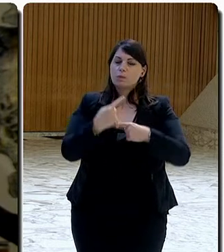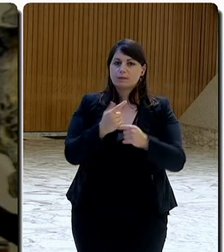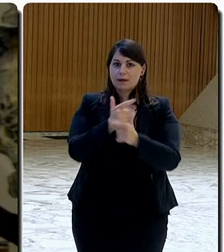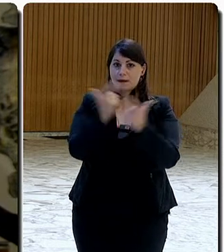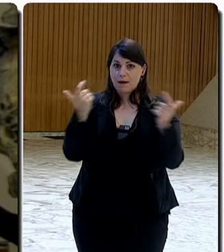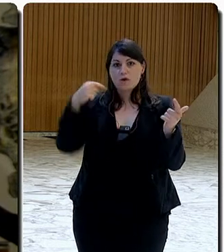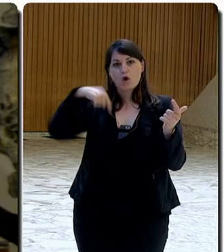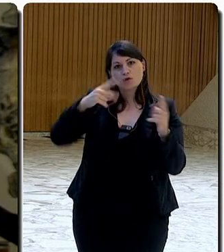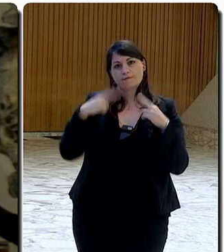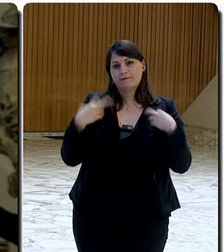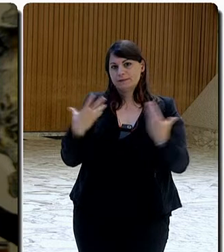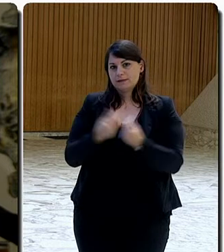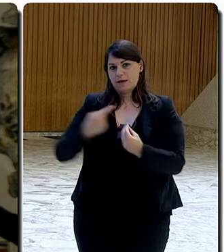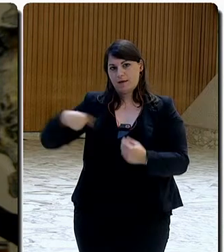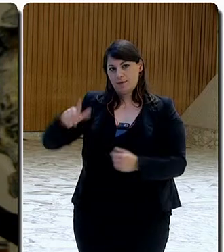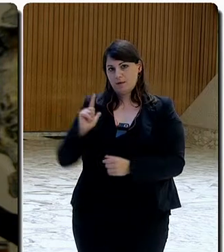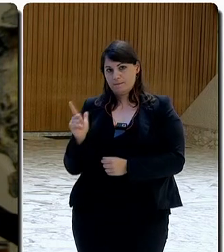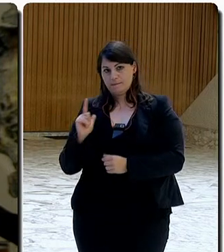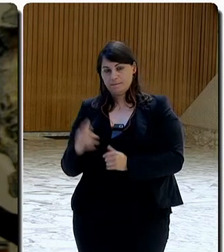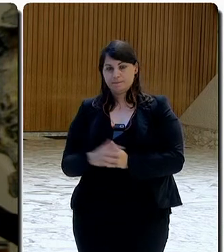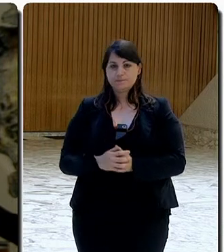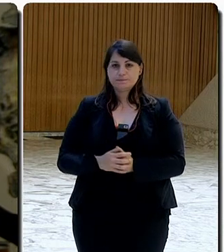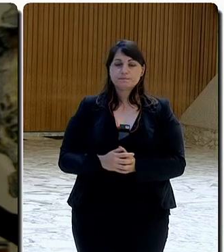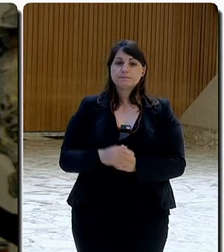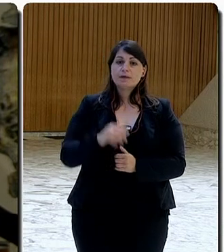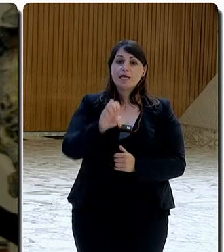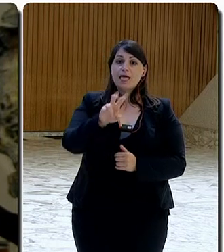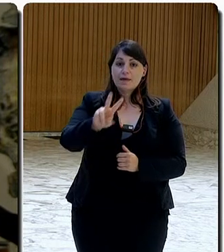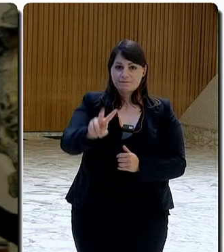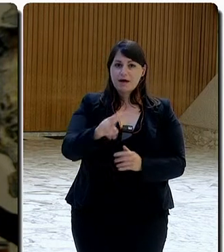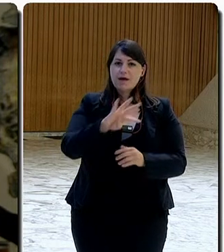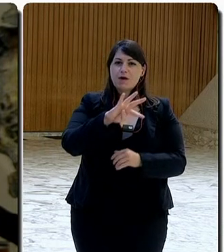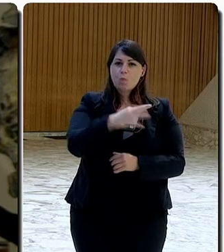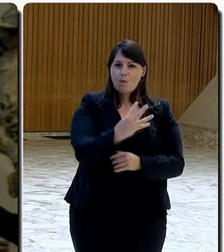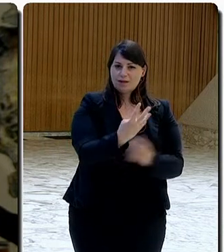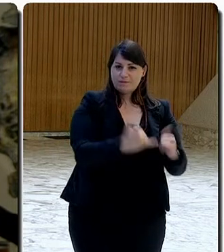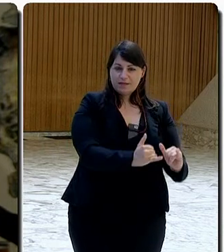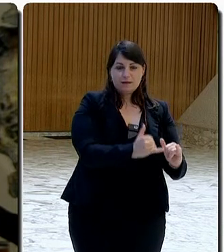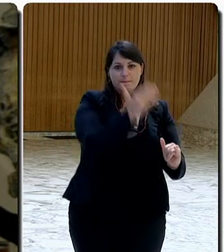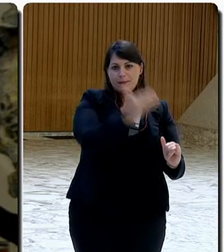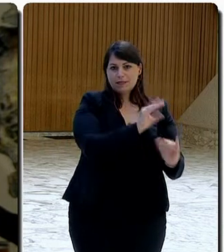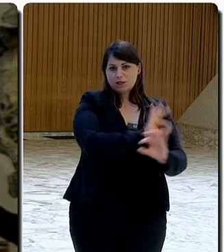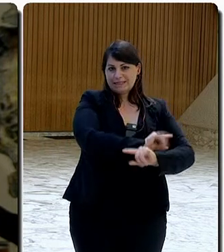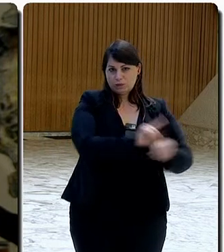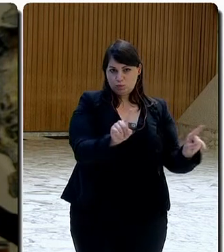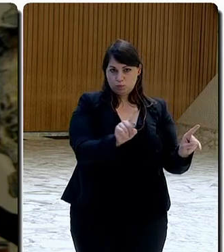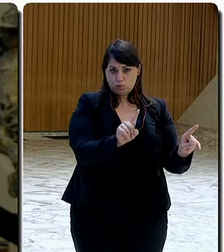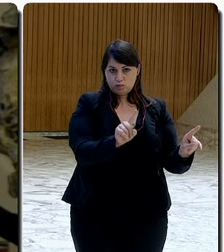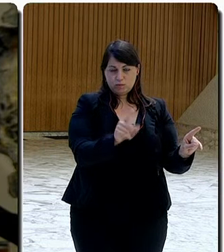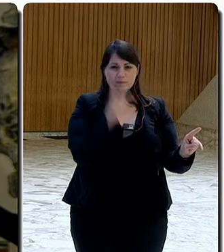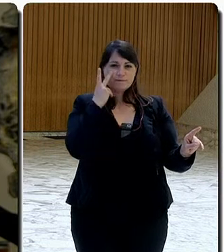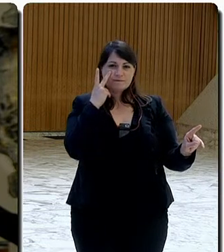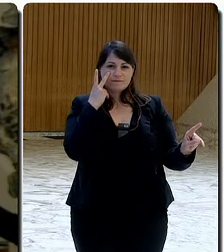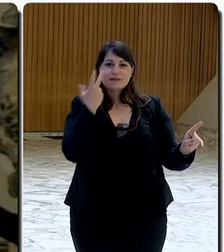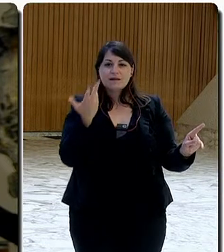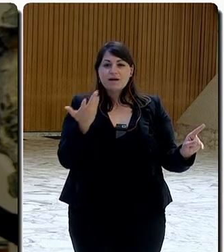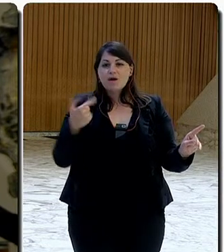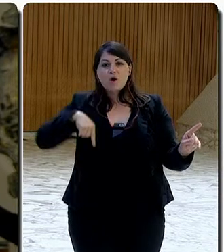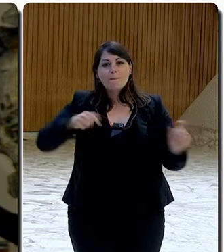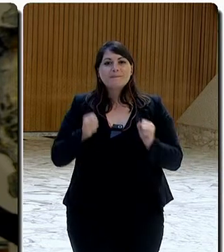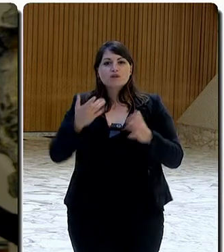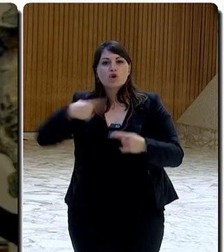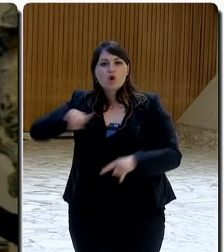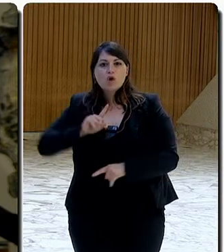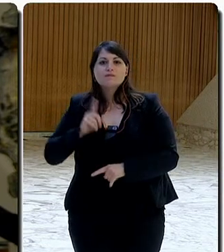no había bautizado a ninguno de sus hijos. Como veis, nuestra misión de transmitir la fe a nuestra hija y